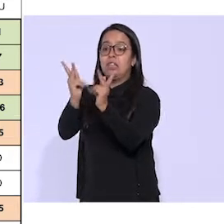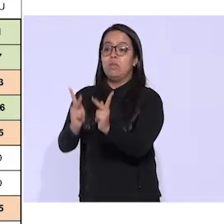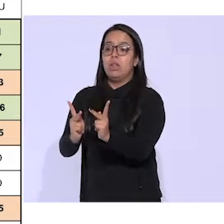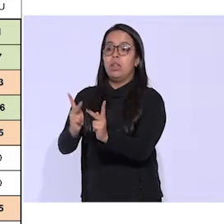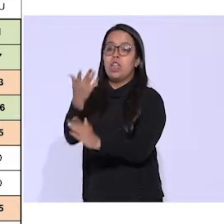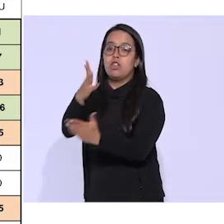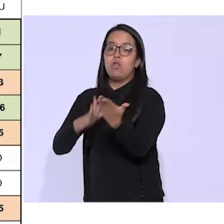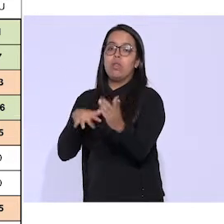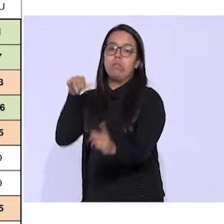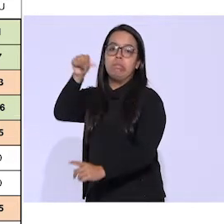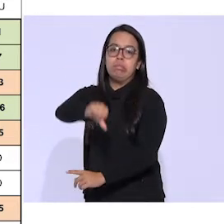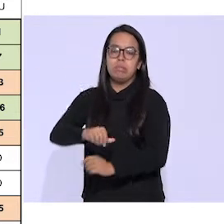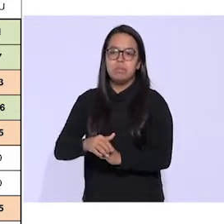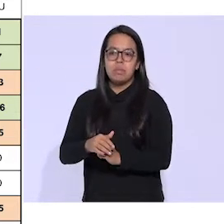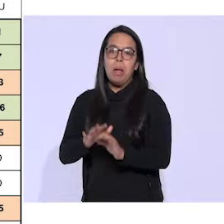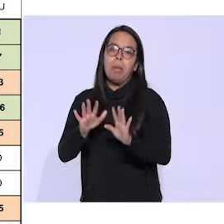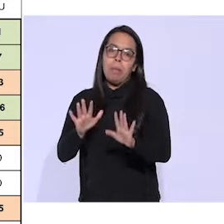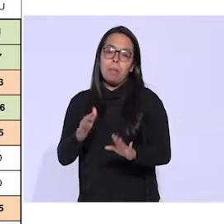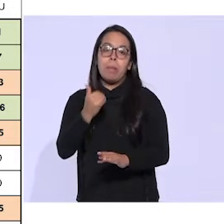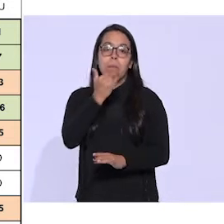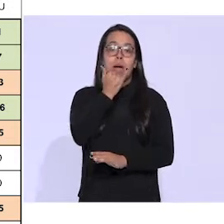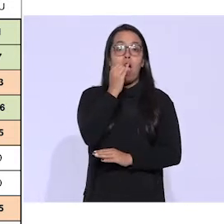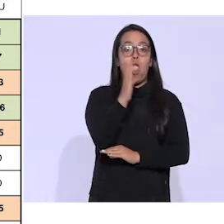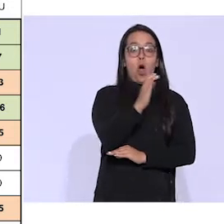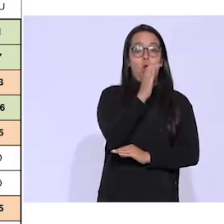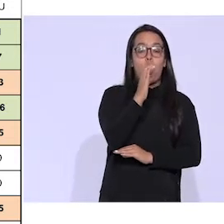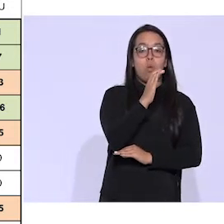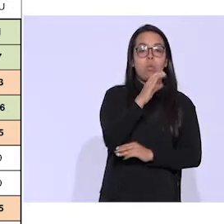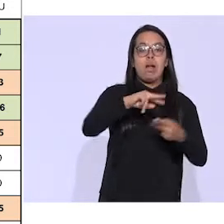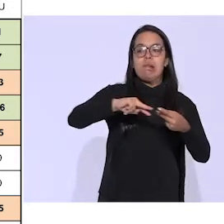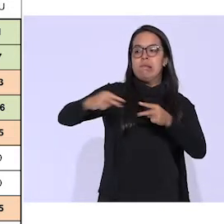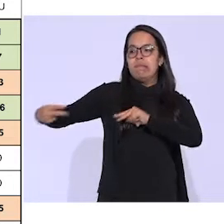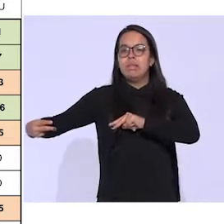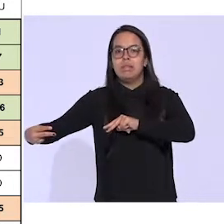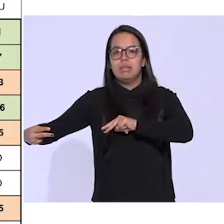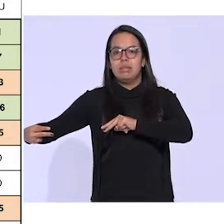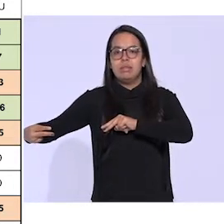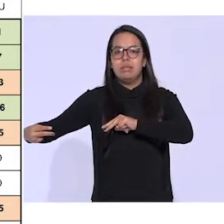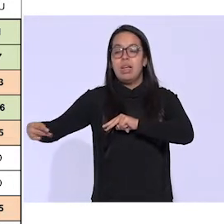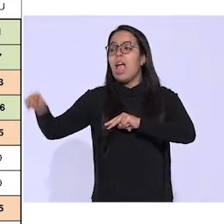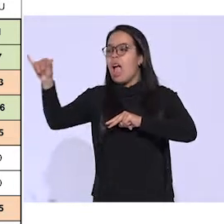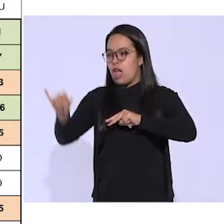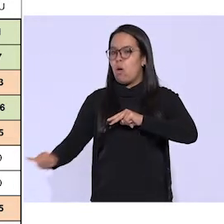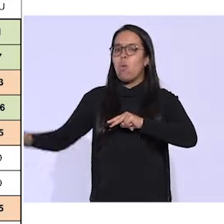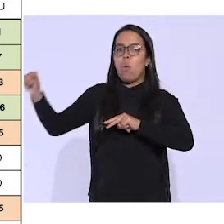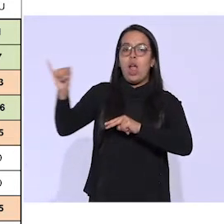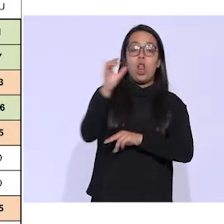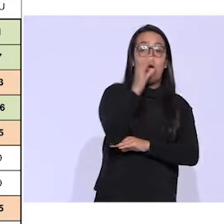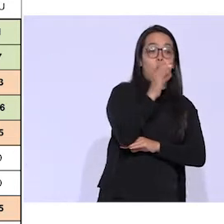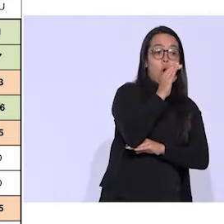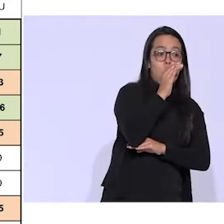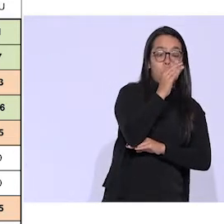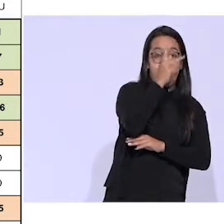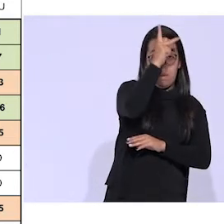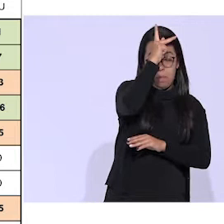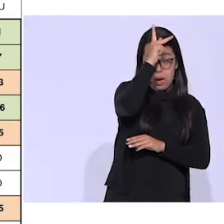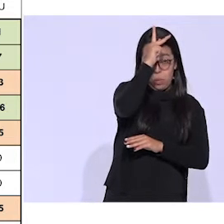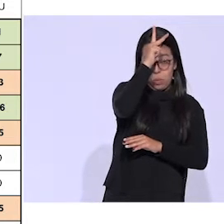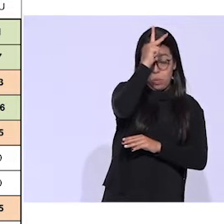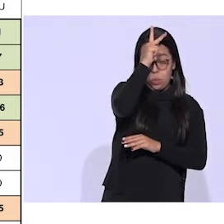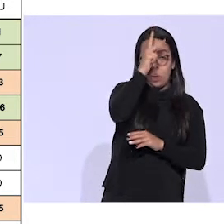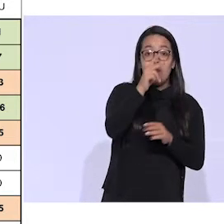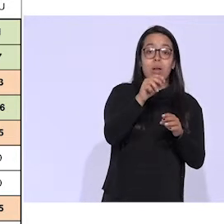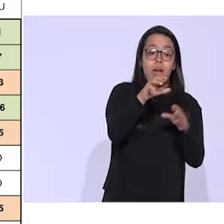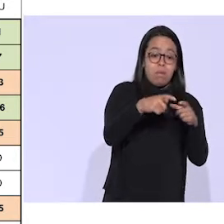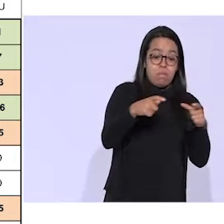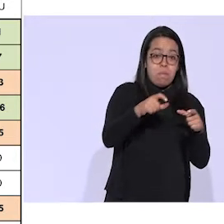embargo, en Colombia y en Perú es al revés. El resto de los países no hay diferencia, no existe diferencia en ese caso. Si